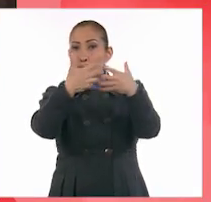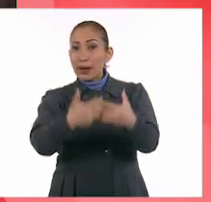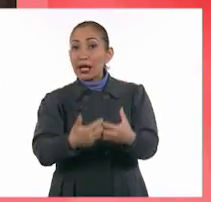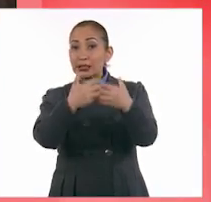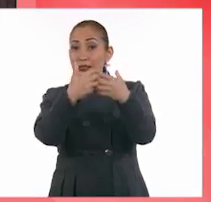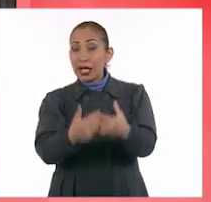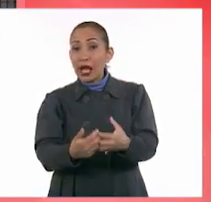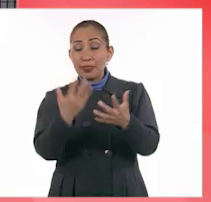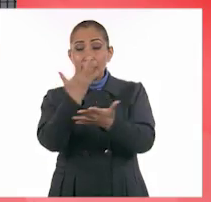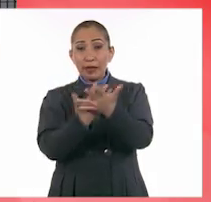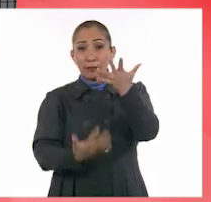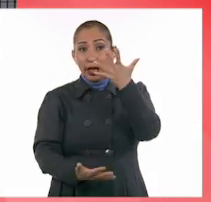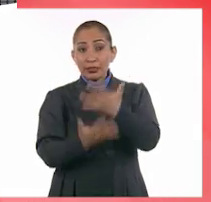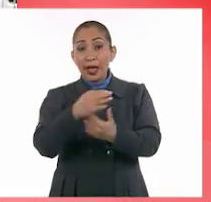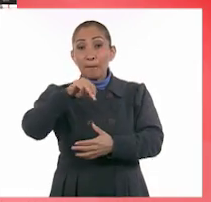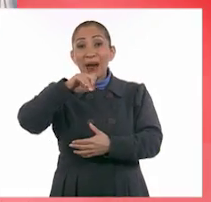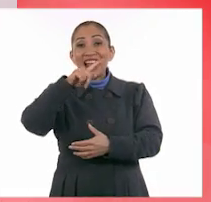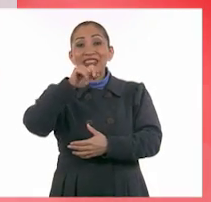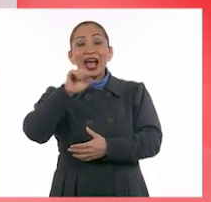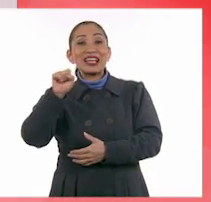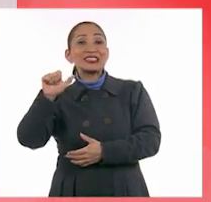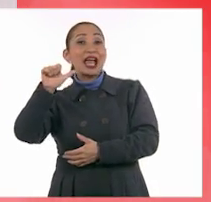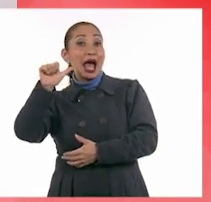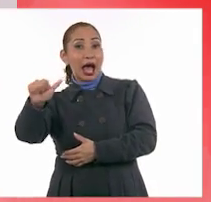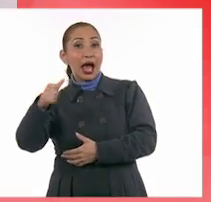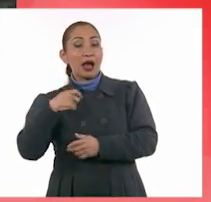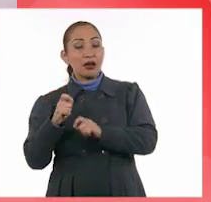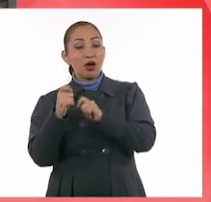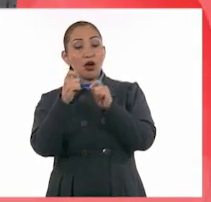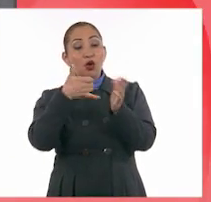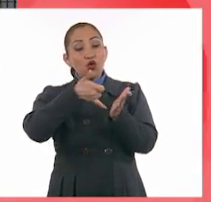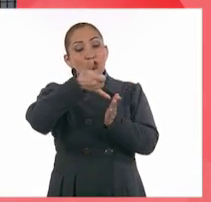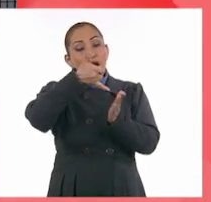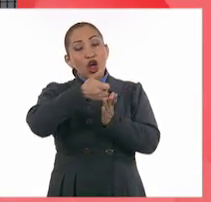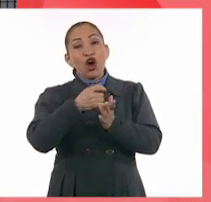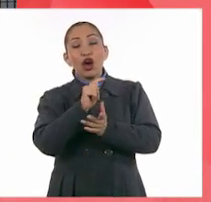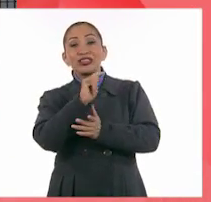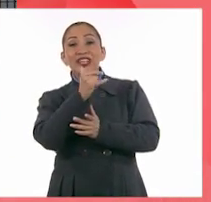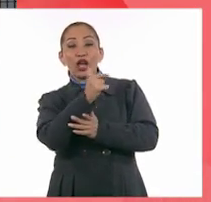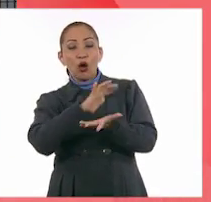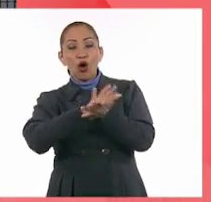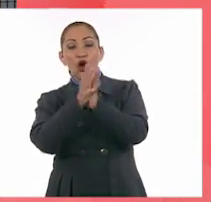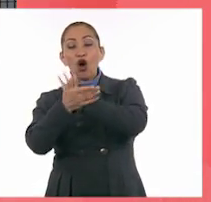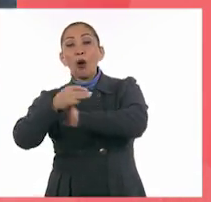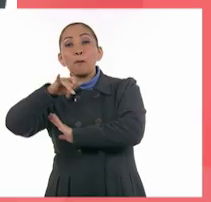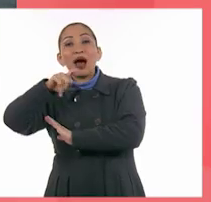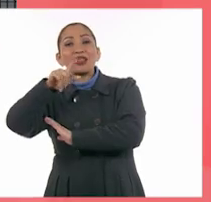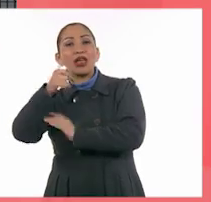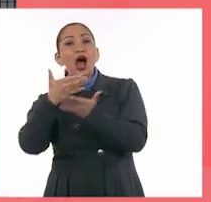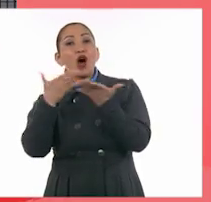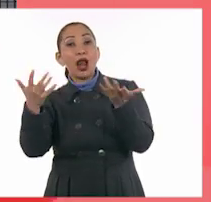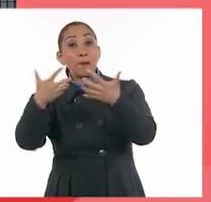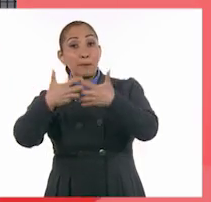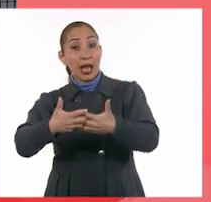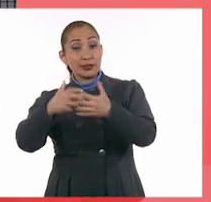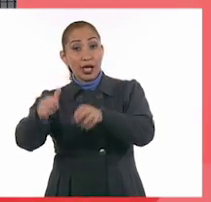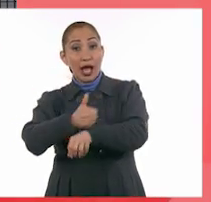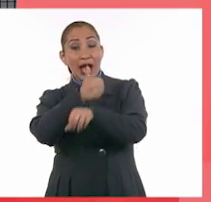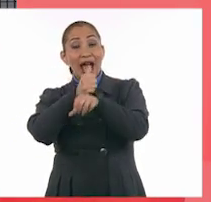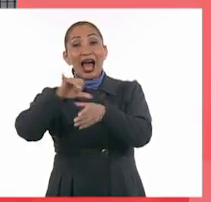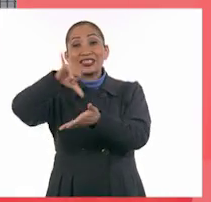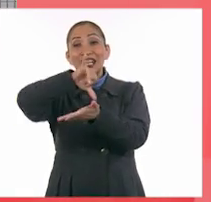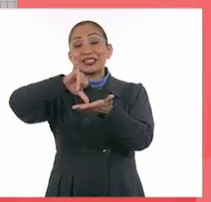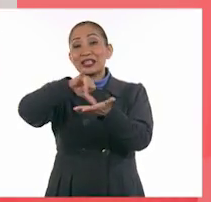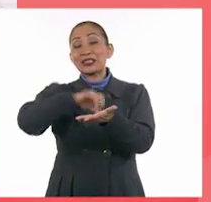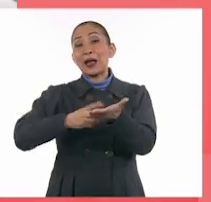compañía manufacturera de Malta S.A., cediendo los cultivos de trigo por los de Malta, creando la compañía